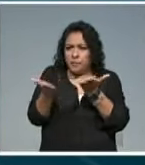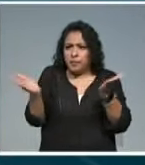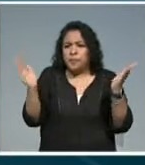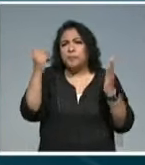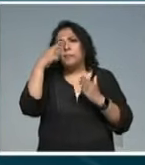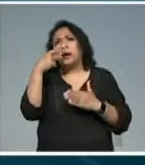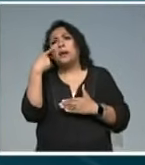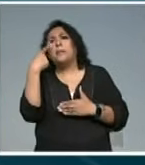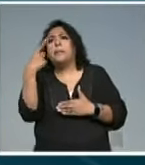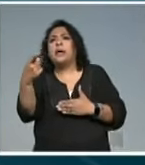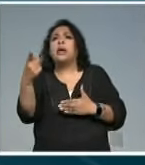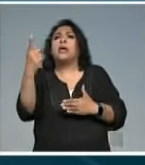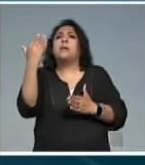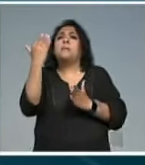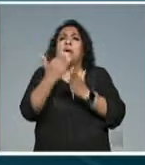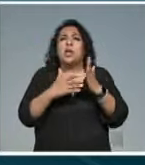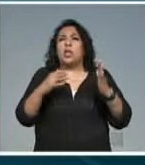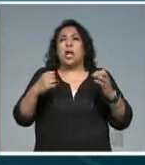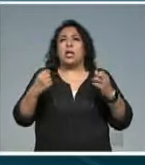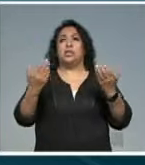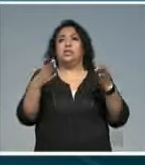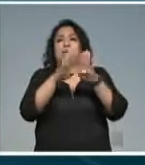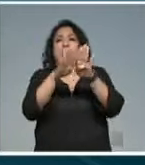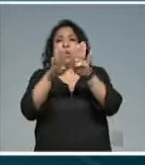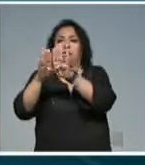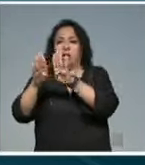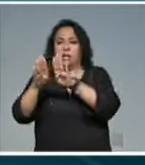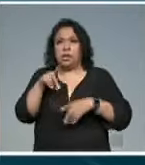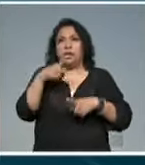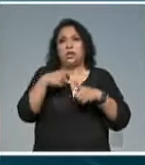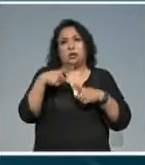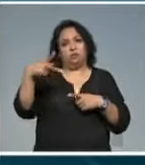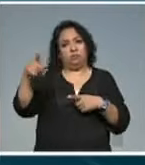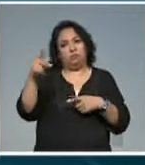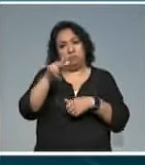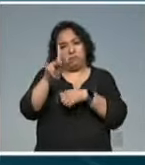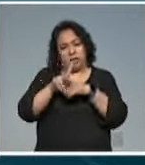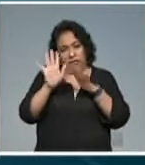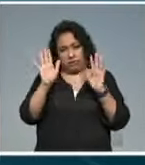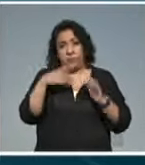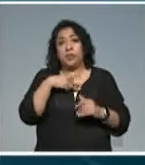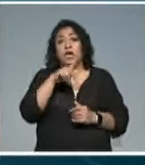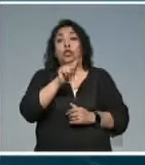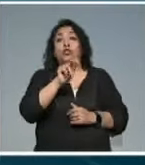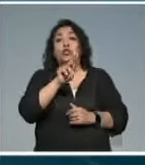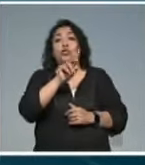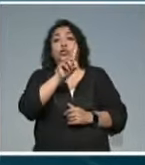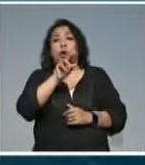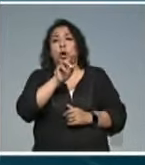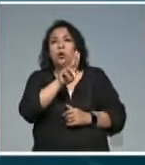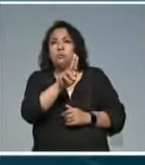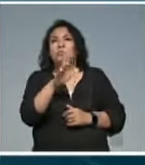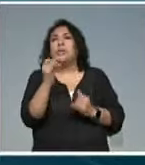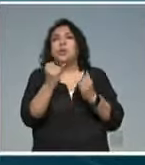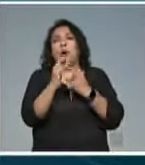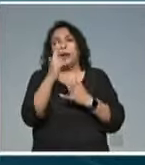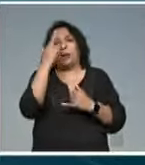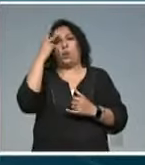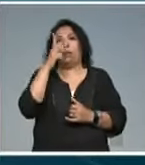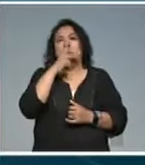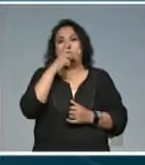para desintensificar los bloqueos de parte de su lado. Sin embargo, Justin Trudeau, rememorando a su